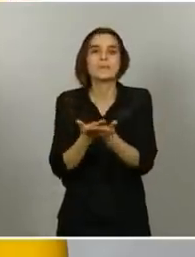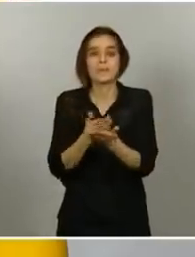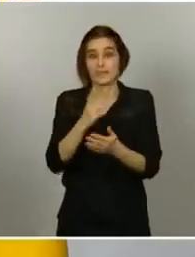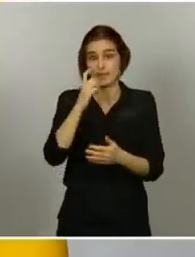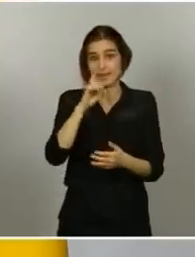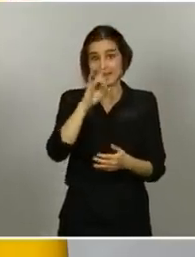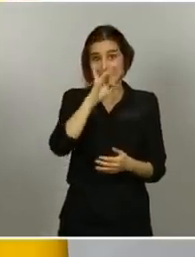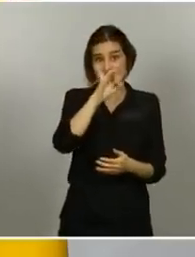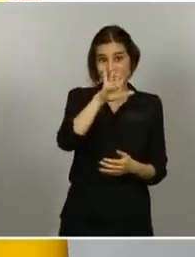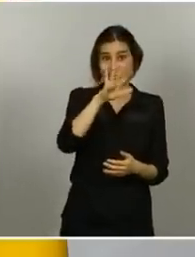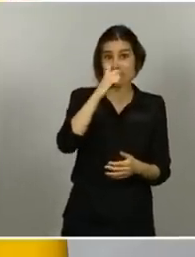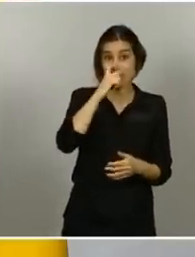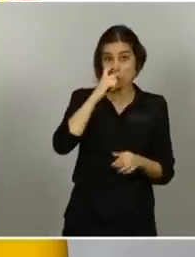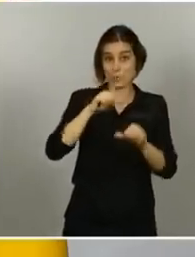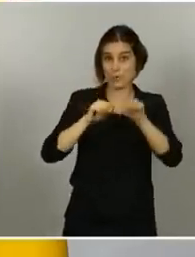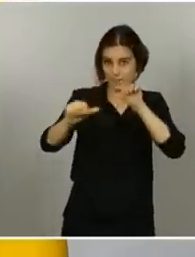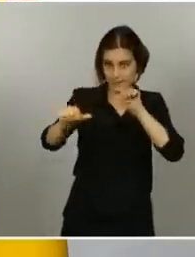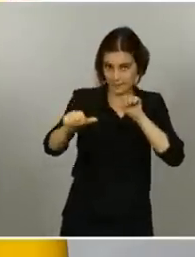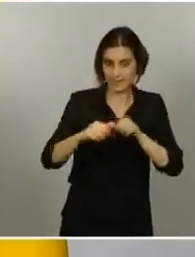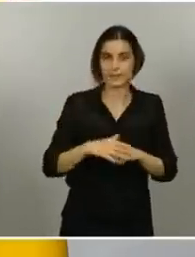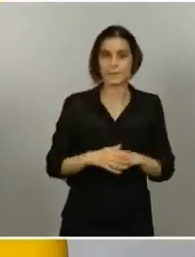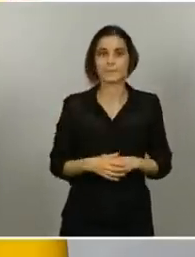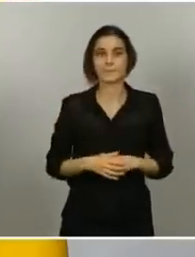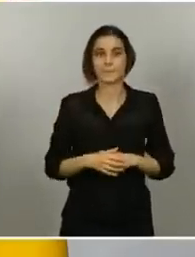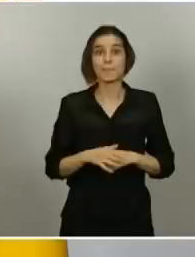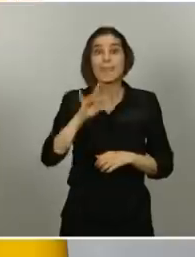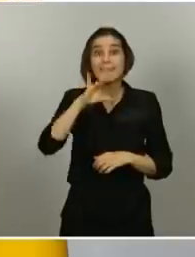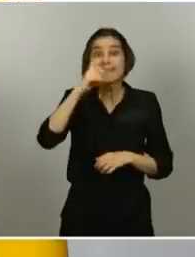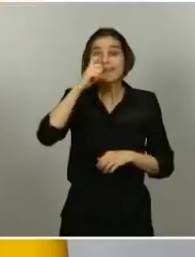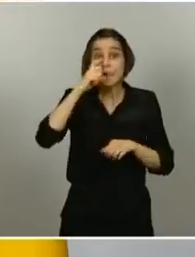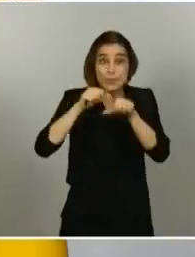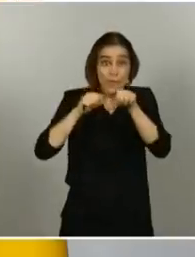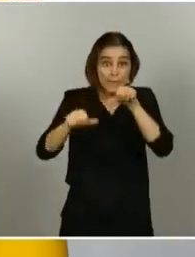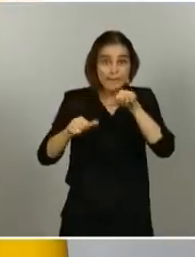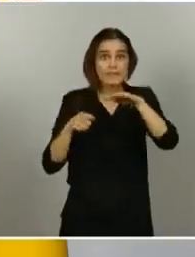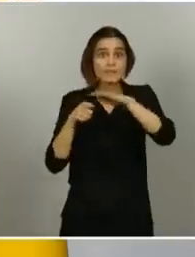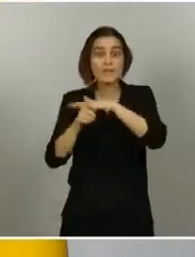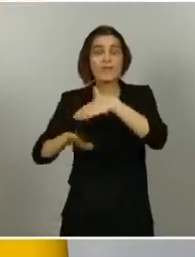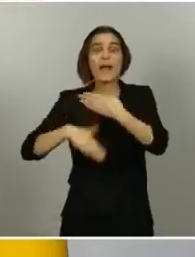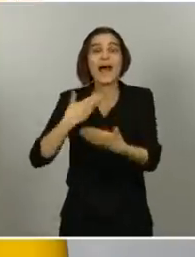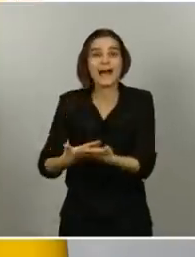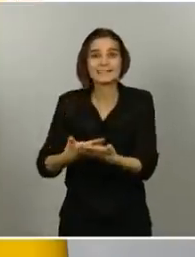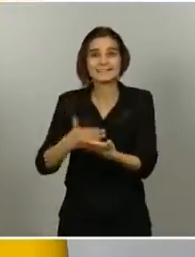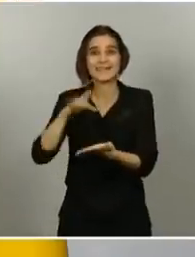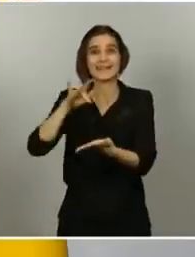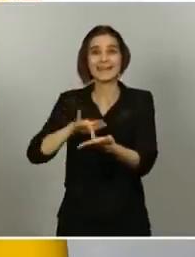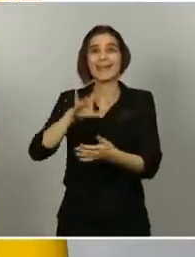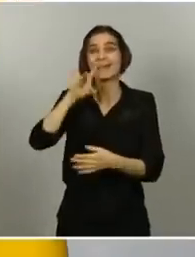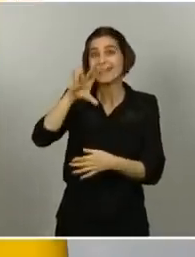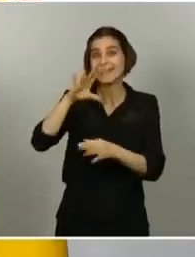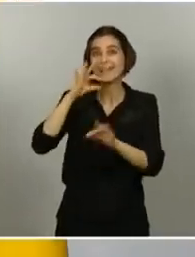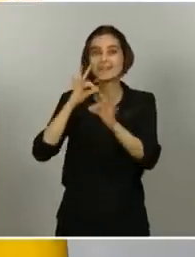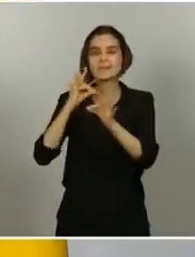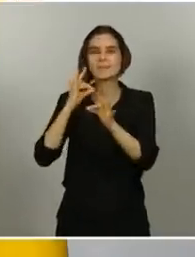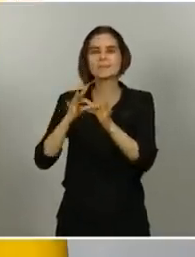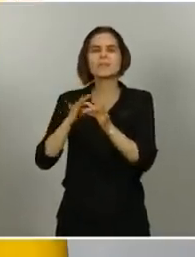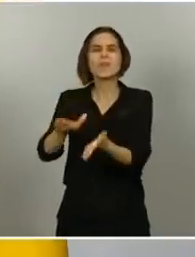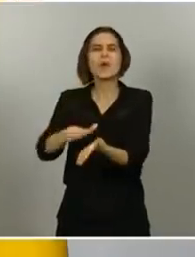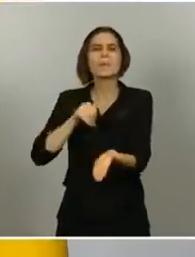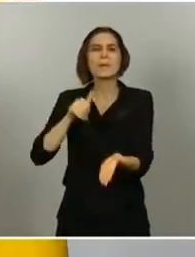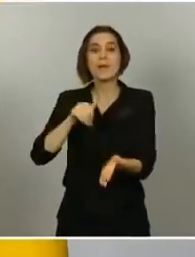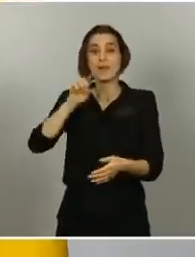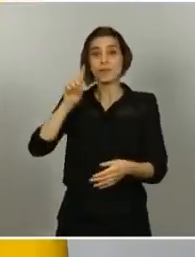todas as solicitudes que se cursen desde ese momento hasta o 15 de setiembre se cobrarán con carácter retroactivo desde o 1 de junio